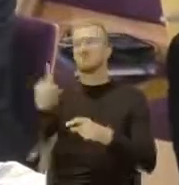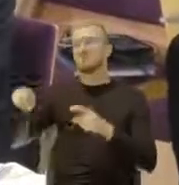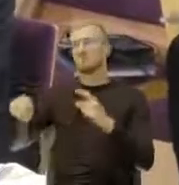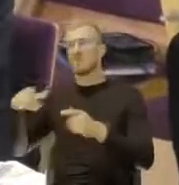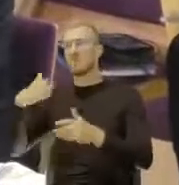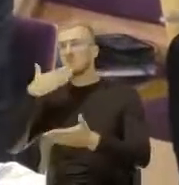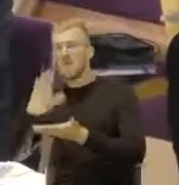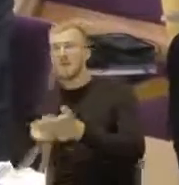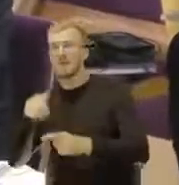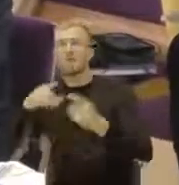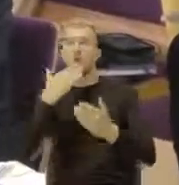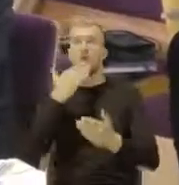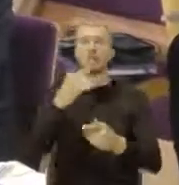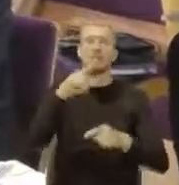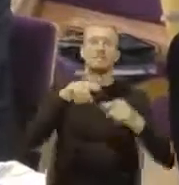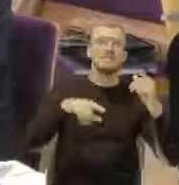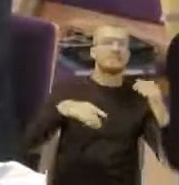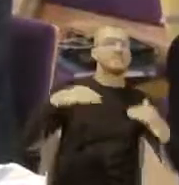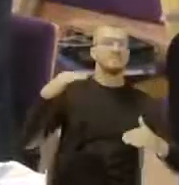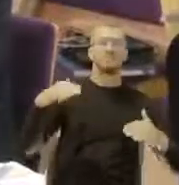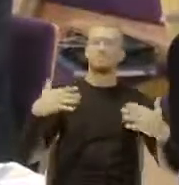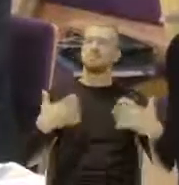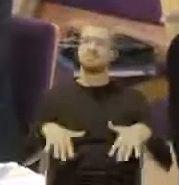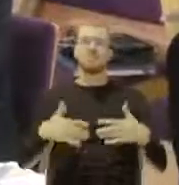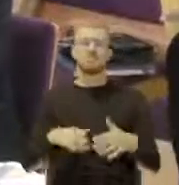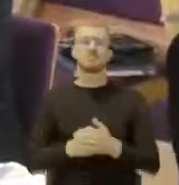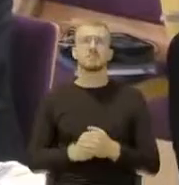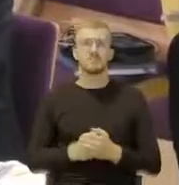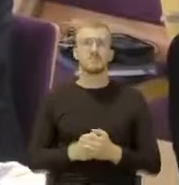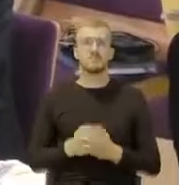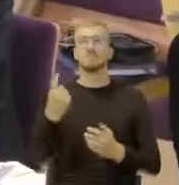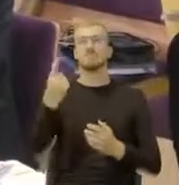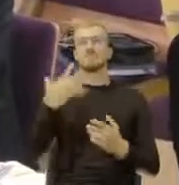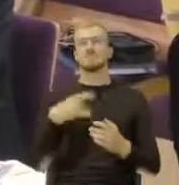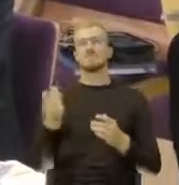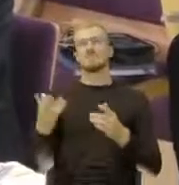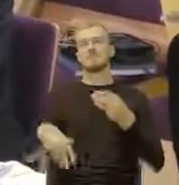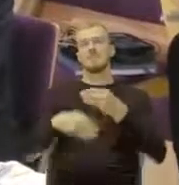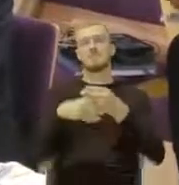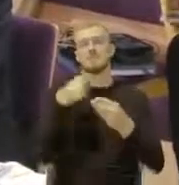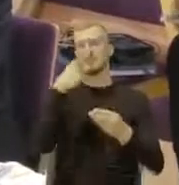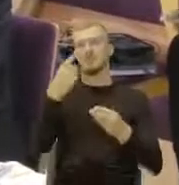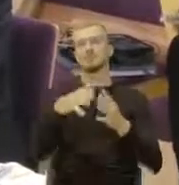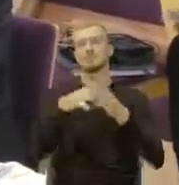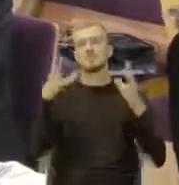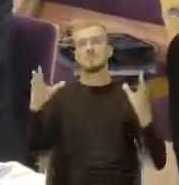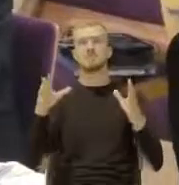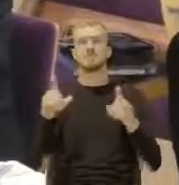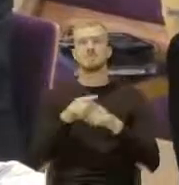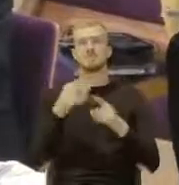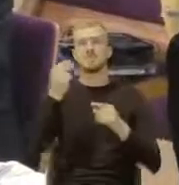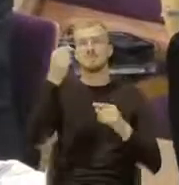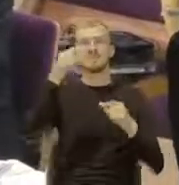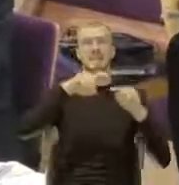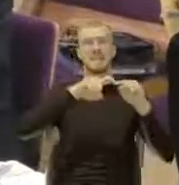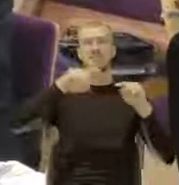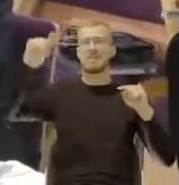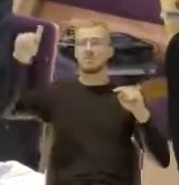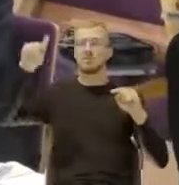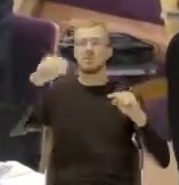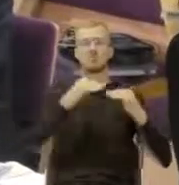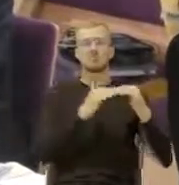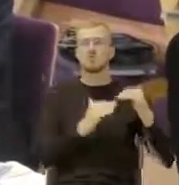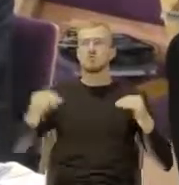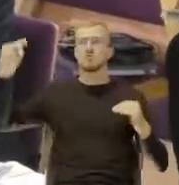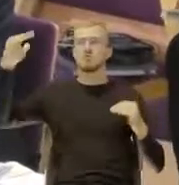inflación. En medio de la pandemia, lo que vimos fue la racionalización o